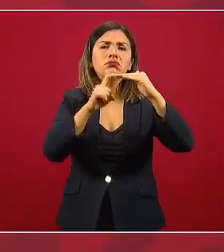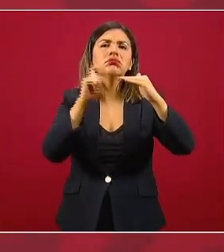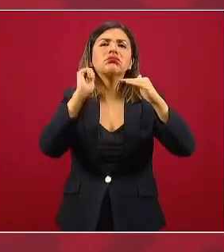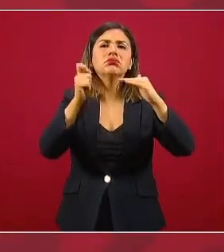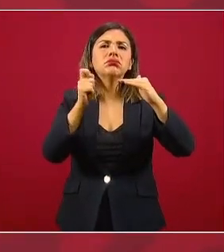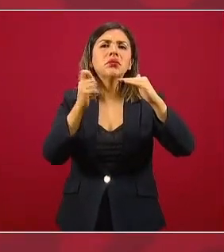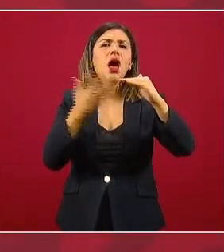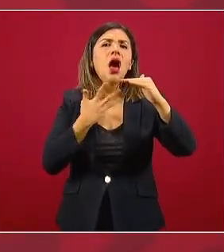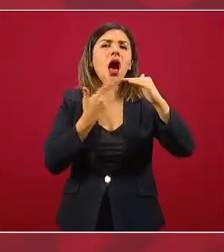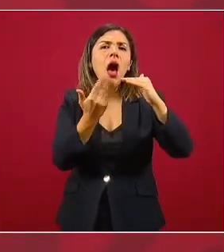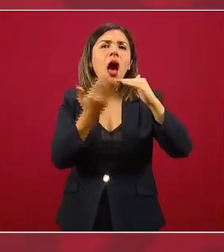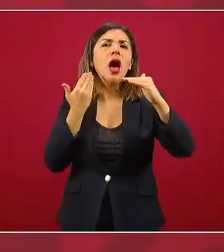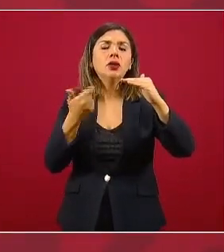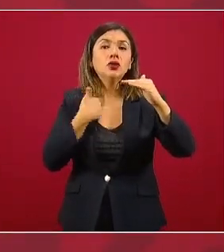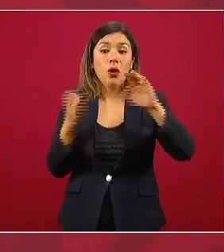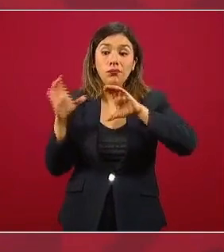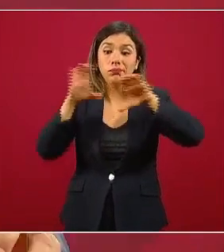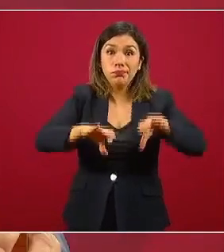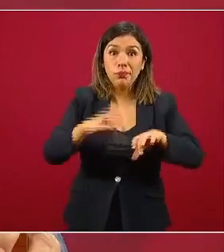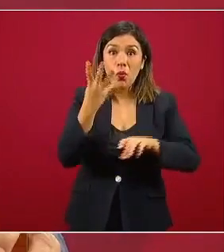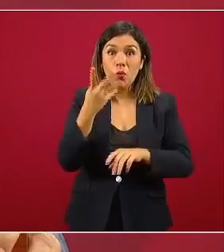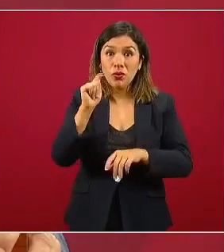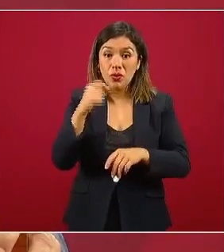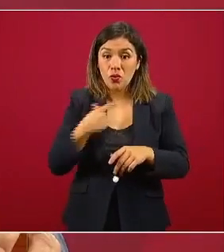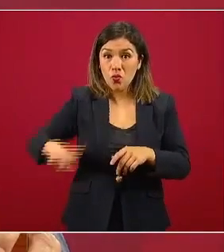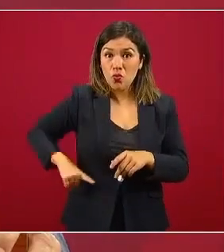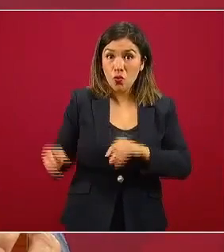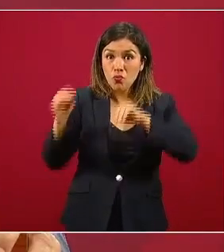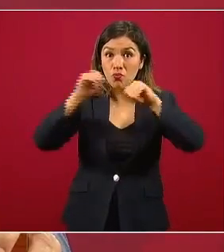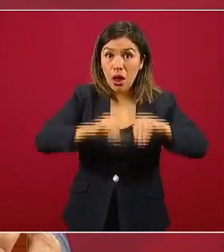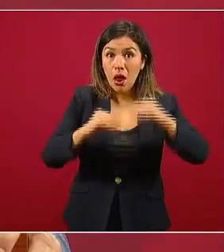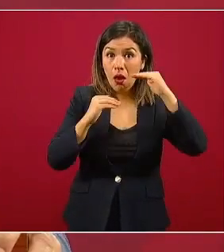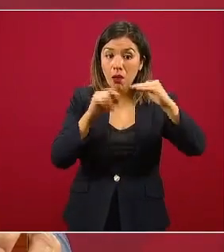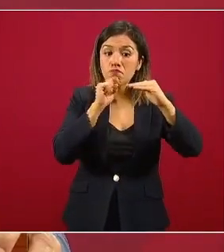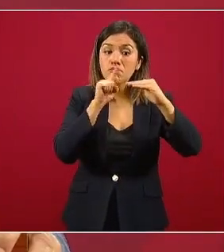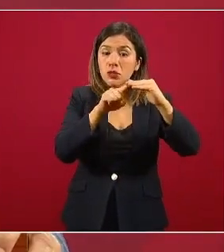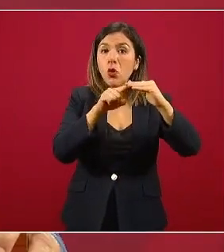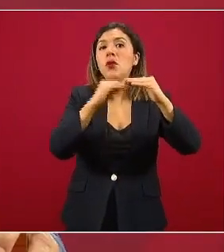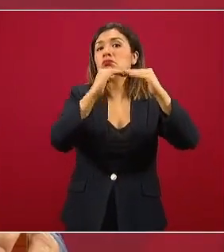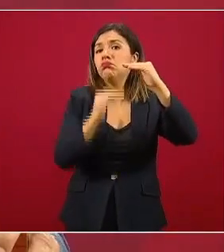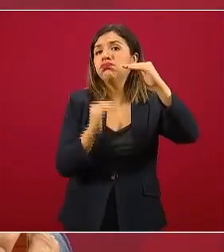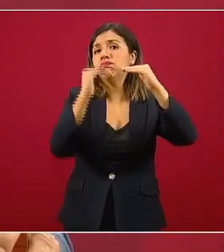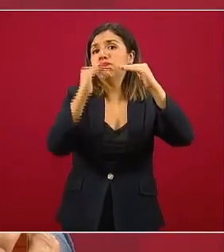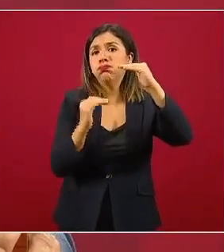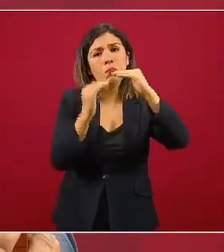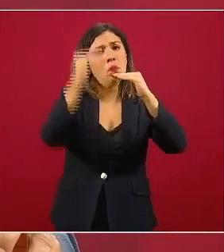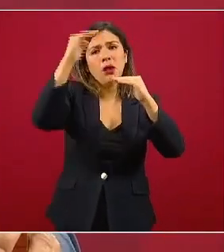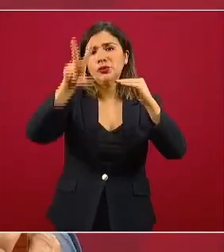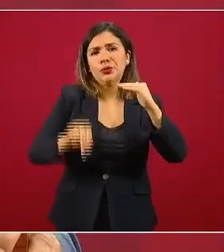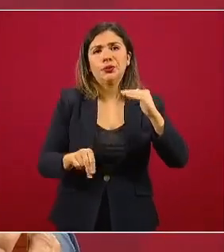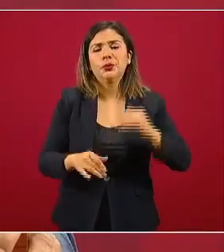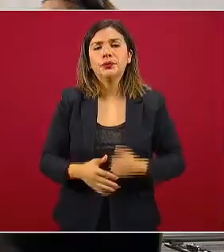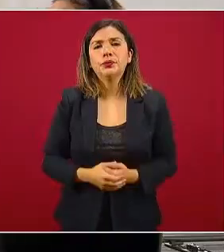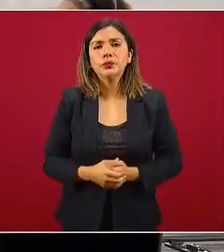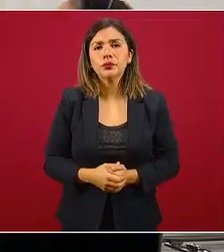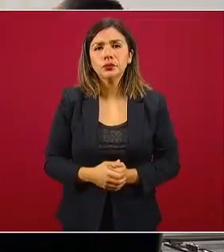que se tenía cuando llegamos al gobierno en términos reales.